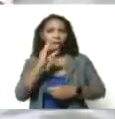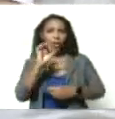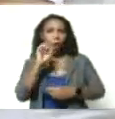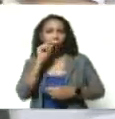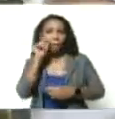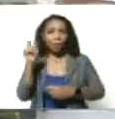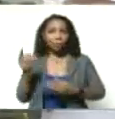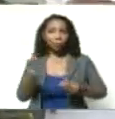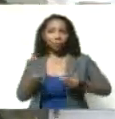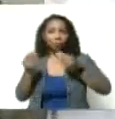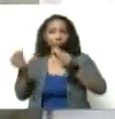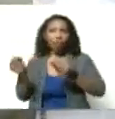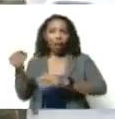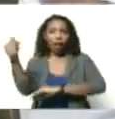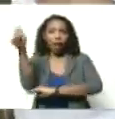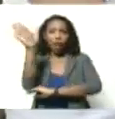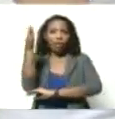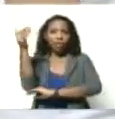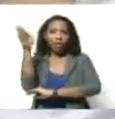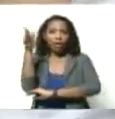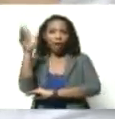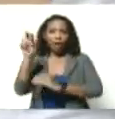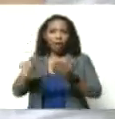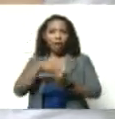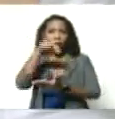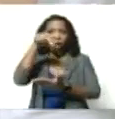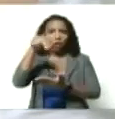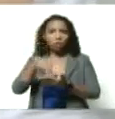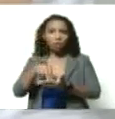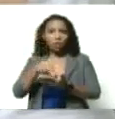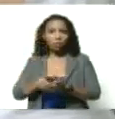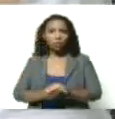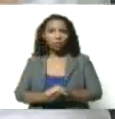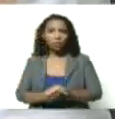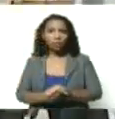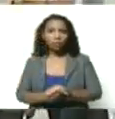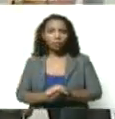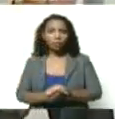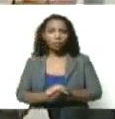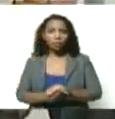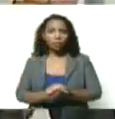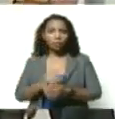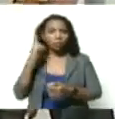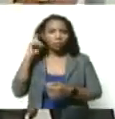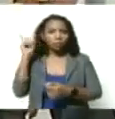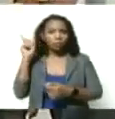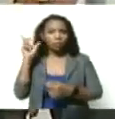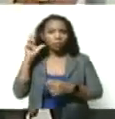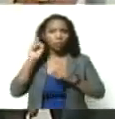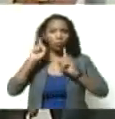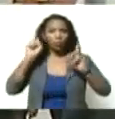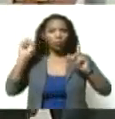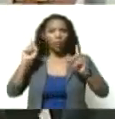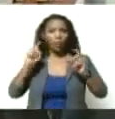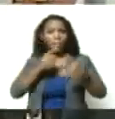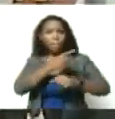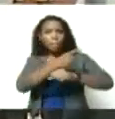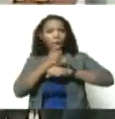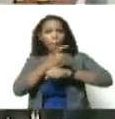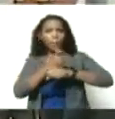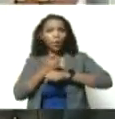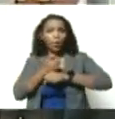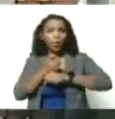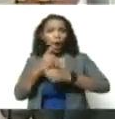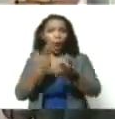entrega de nuestra bandera nacional a su hijo Simón. Y salvas de fusilería al